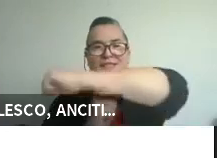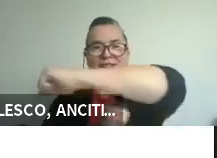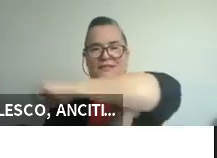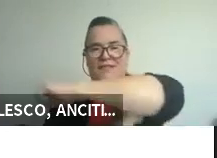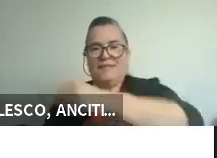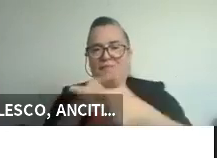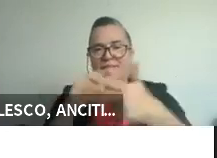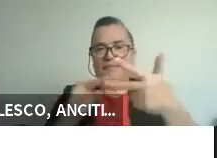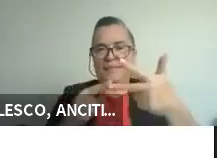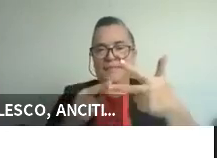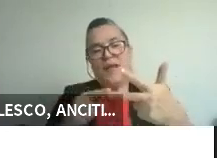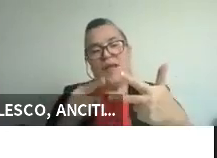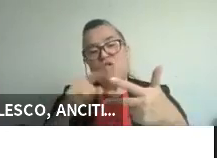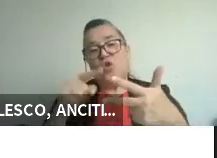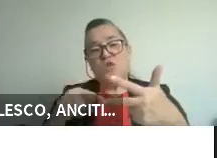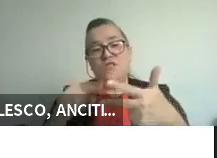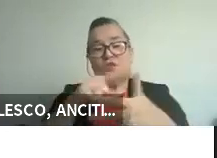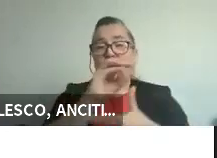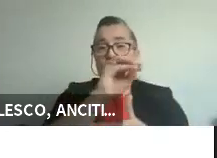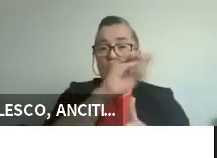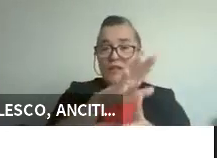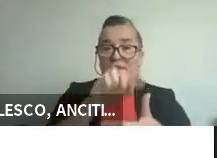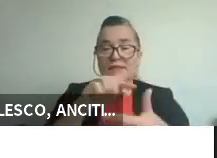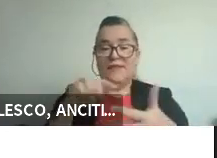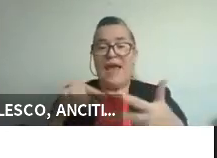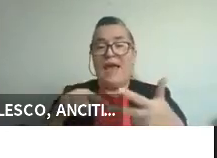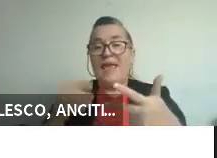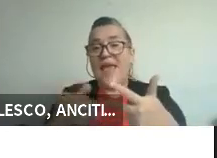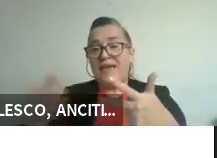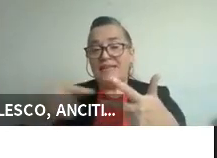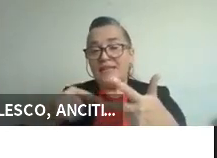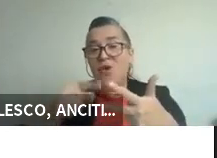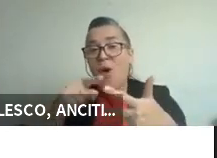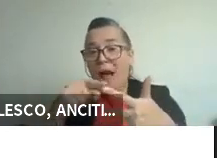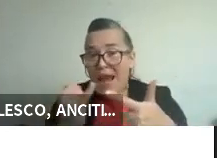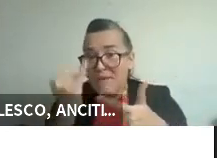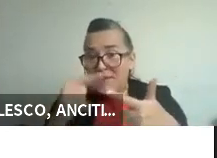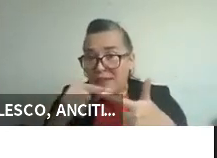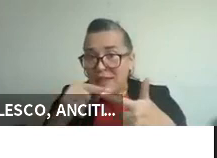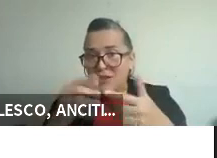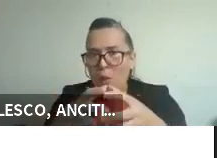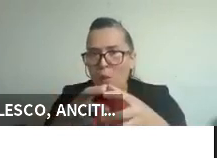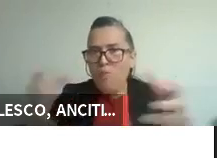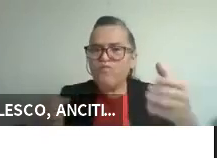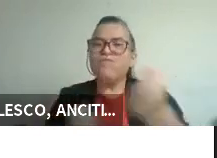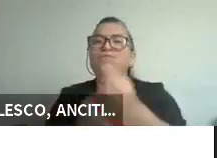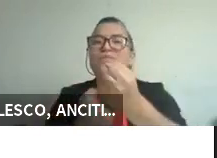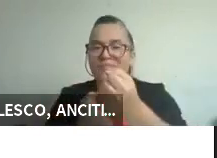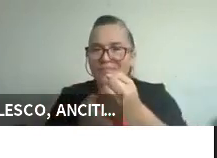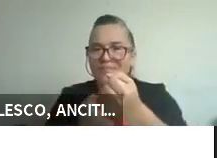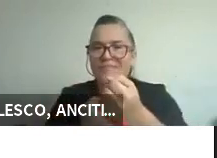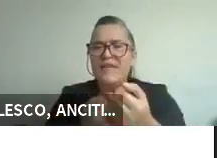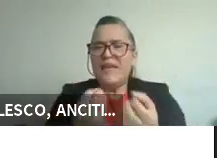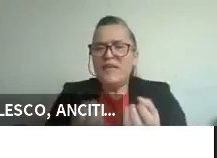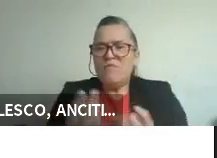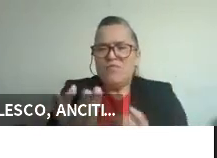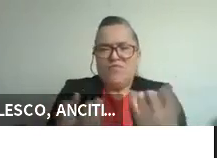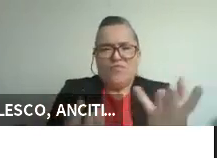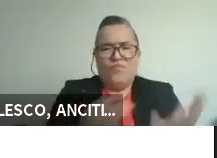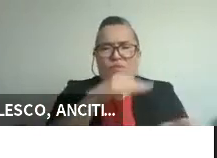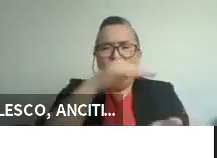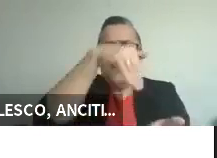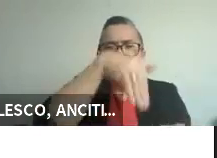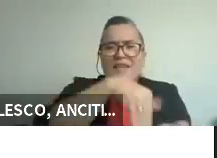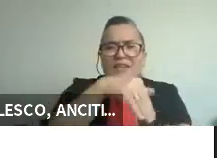con la docencia y la acción social o extensión a partir de ahí surgieron una gran cantidad de centros e institutos de